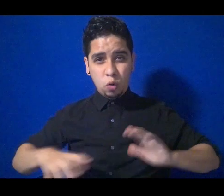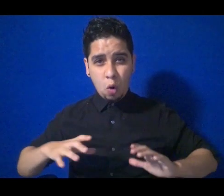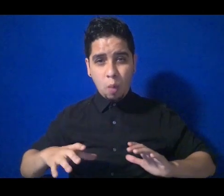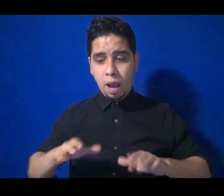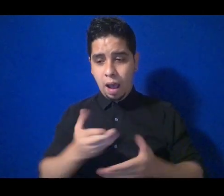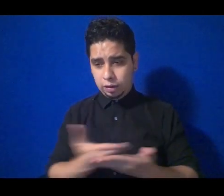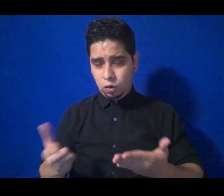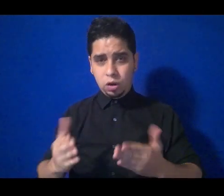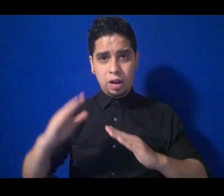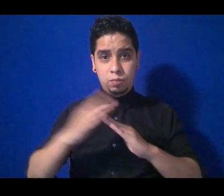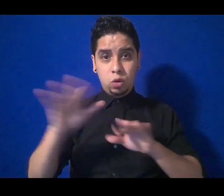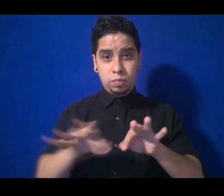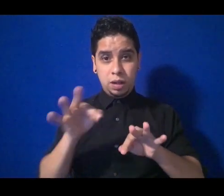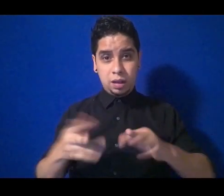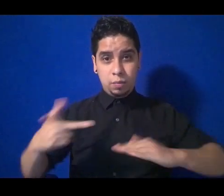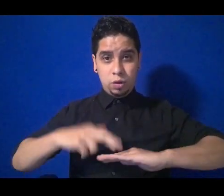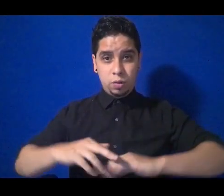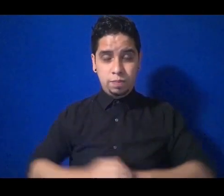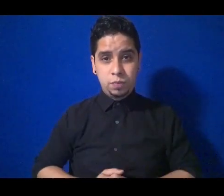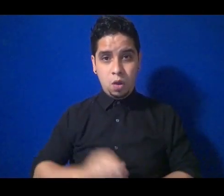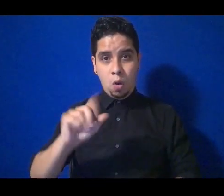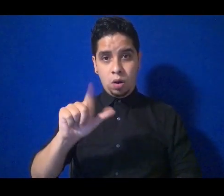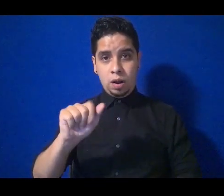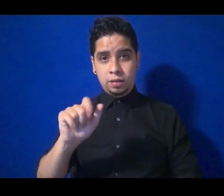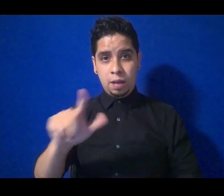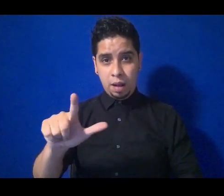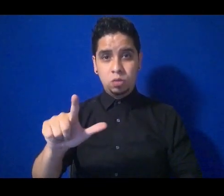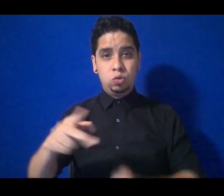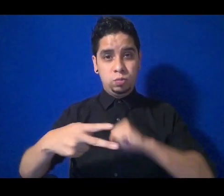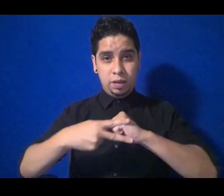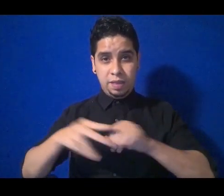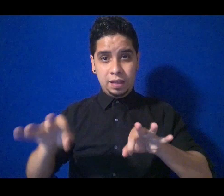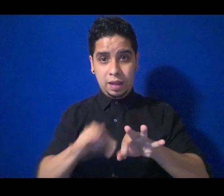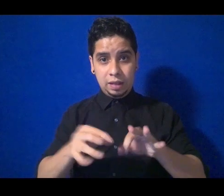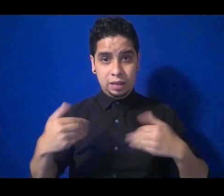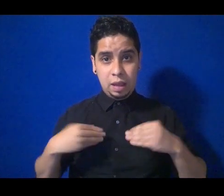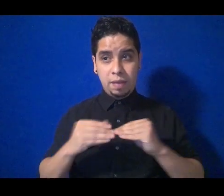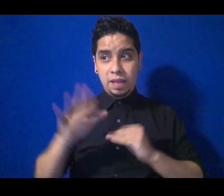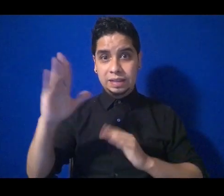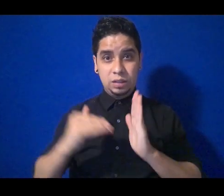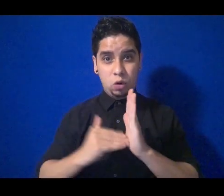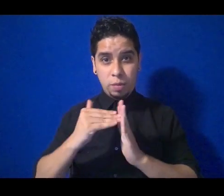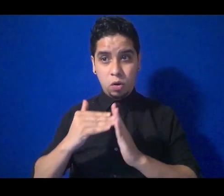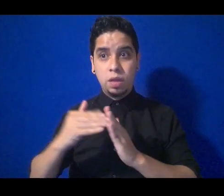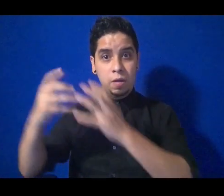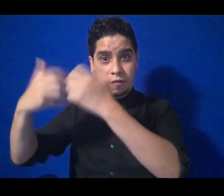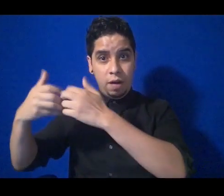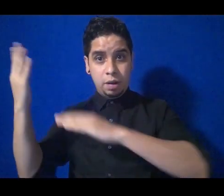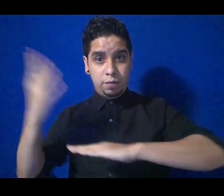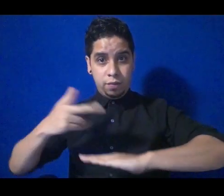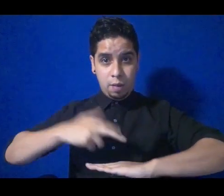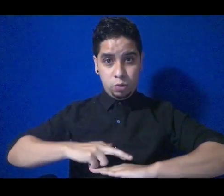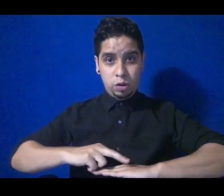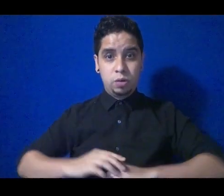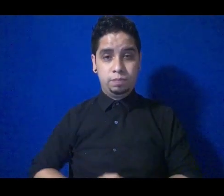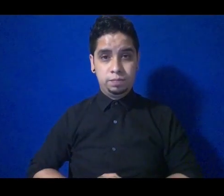ropa, accesorios y las mejores telas en Puerto Rico. Hola, Zaval. Tu almacén de telas cuenta con más de 5 millones de yardas, todas importadas